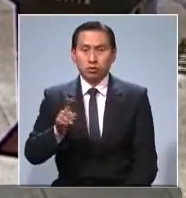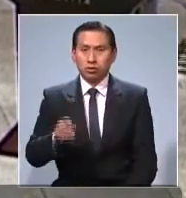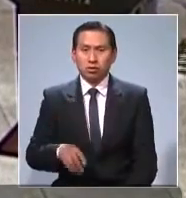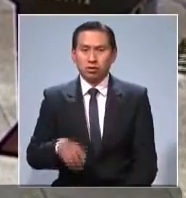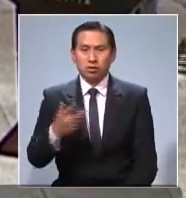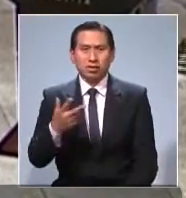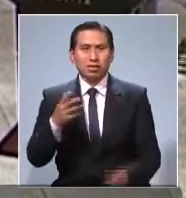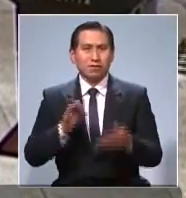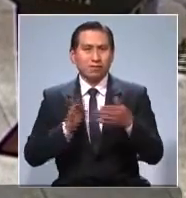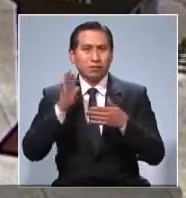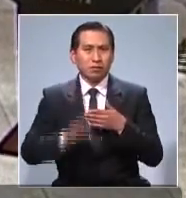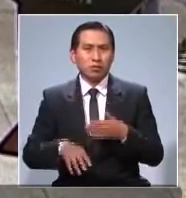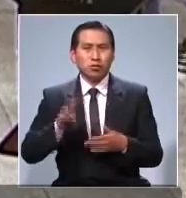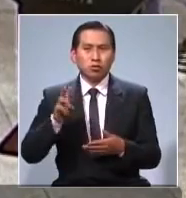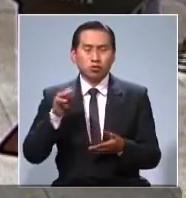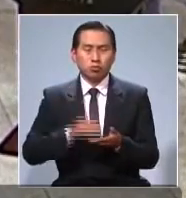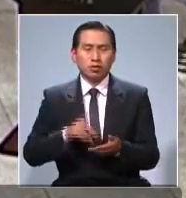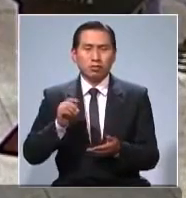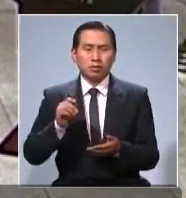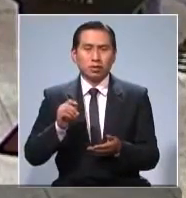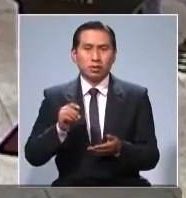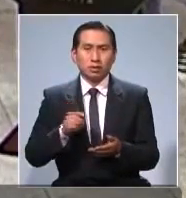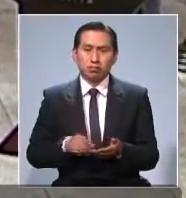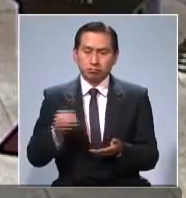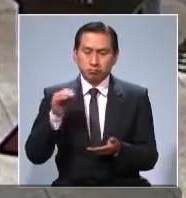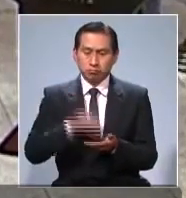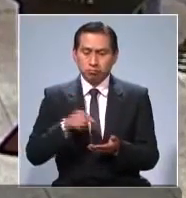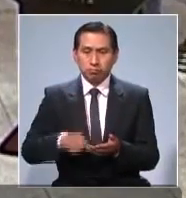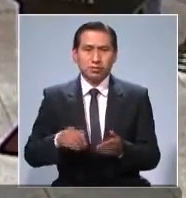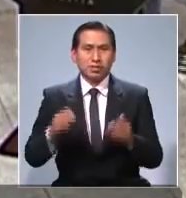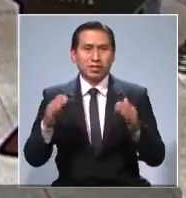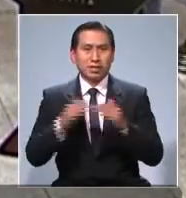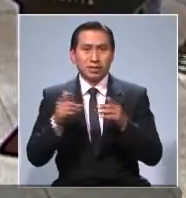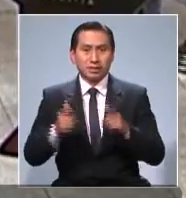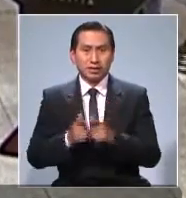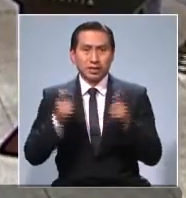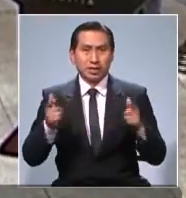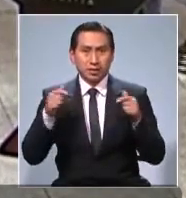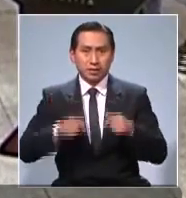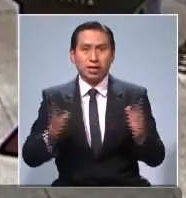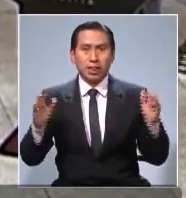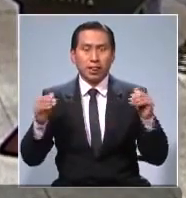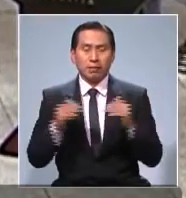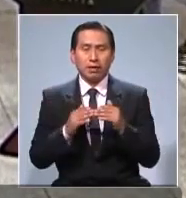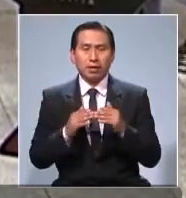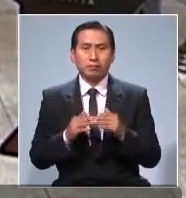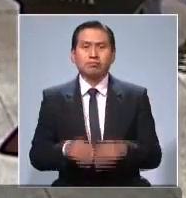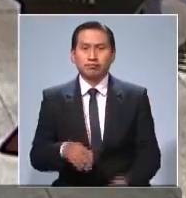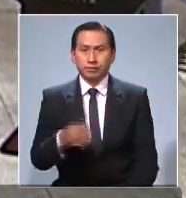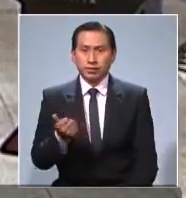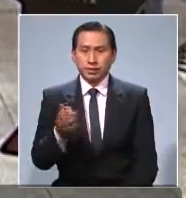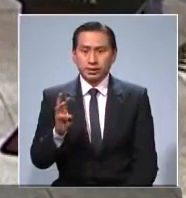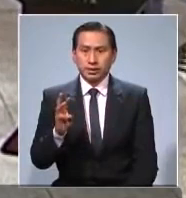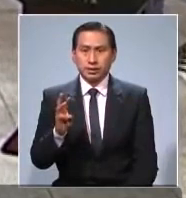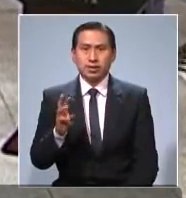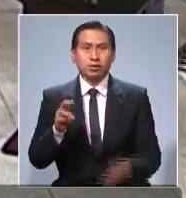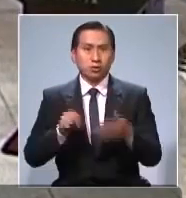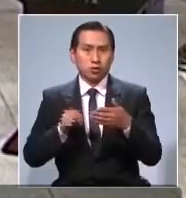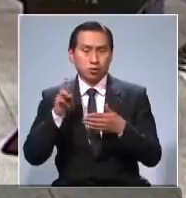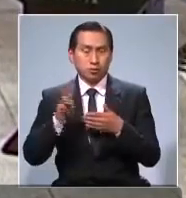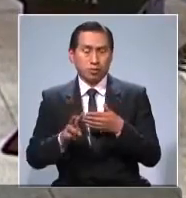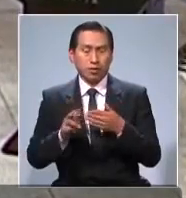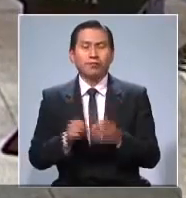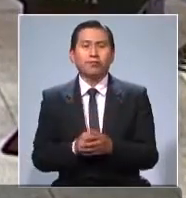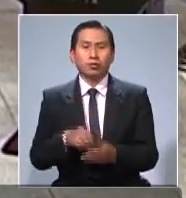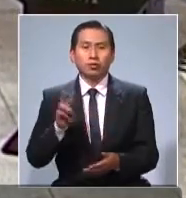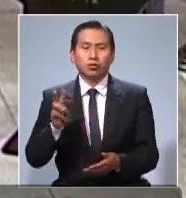3 de febrero de 2020. Es dado en la Casa Grande del Pueblo de la Ciudad de La Paz a los 16 días del mes de